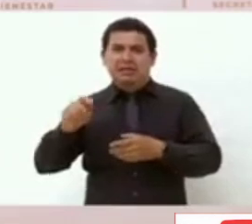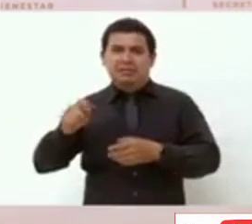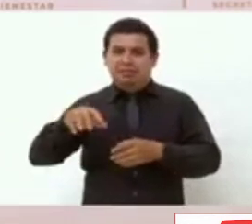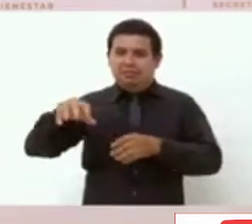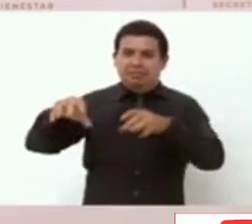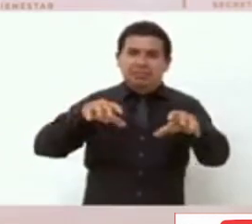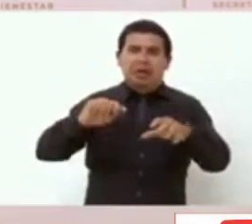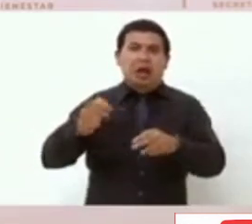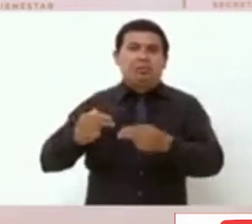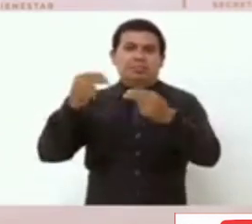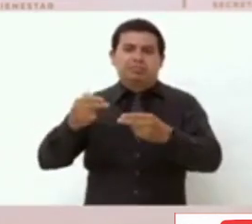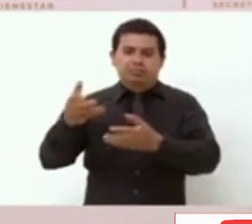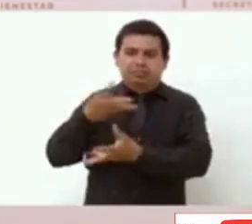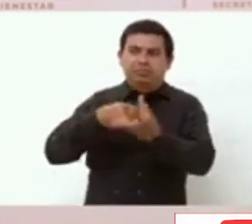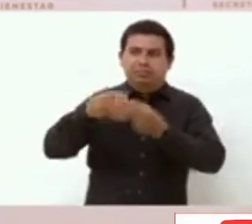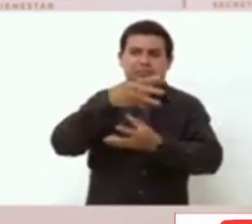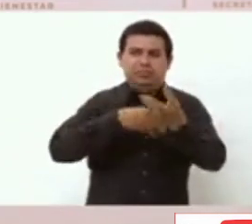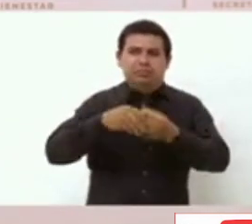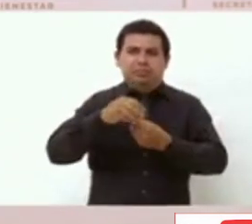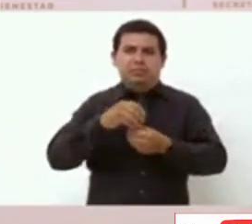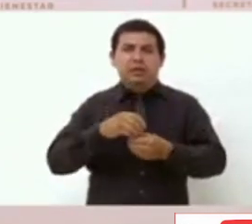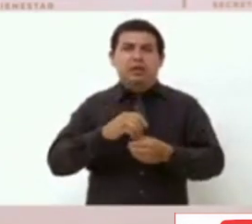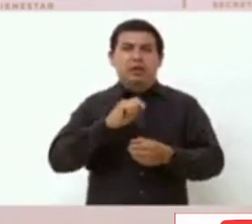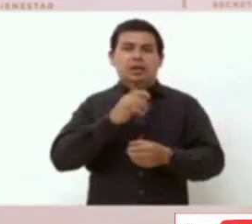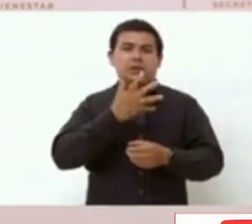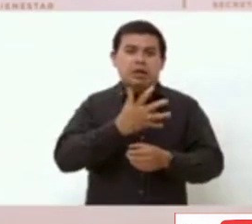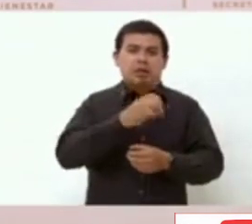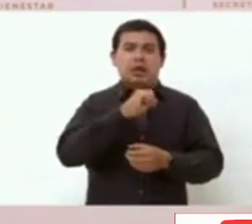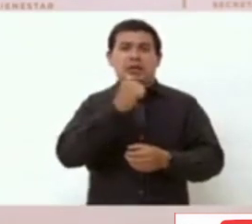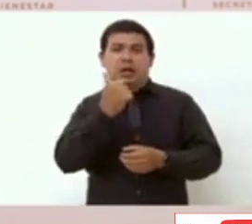5-6 horas hasta 7,